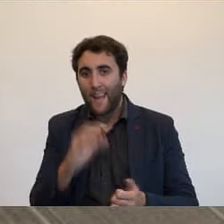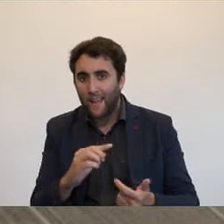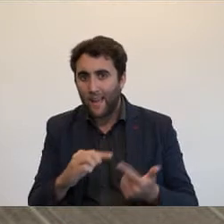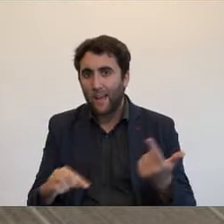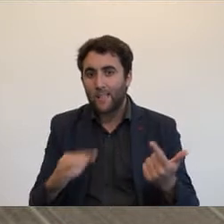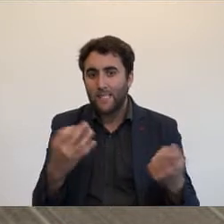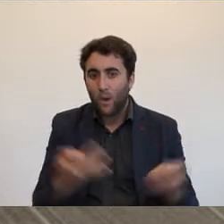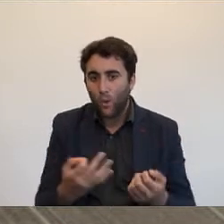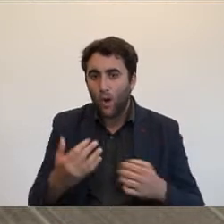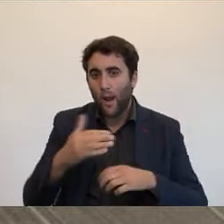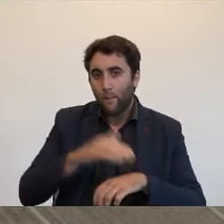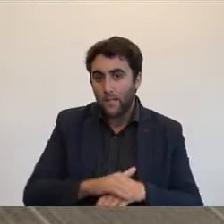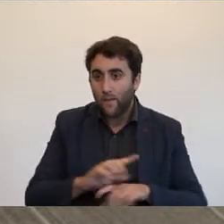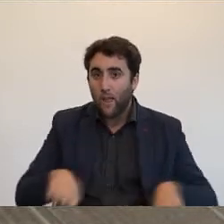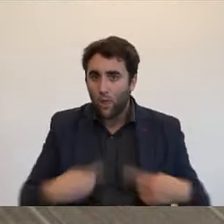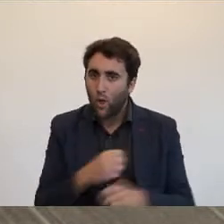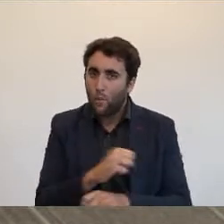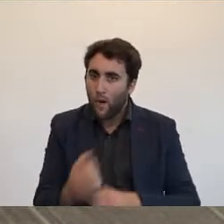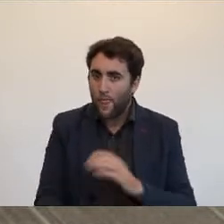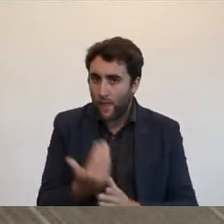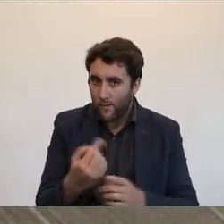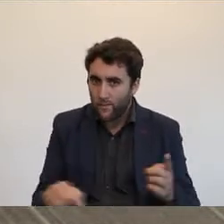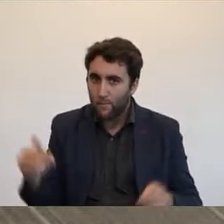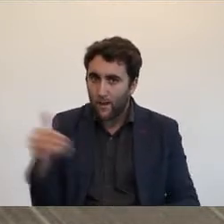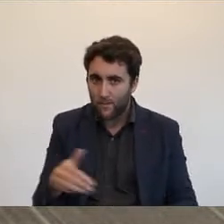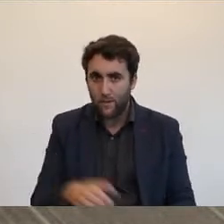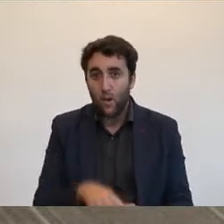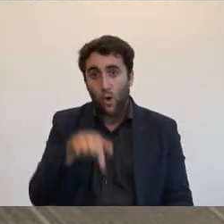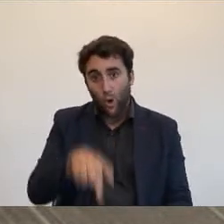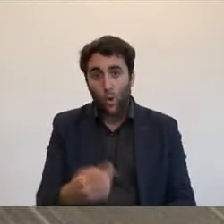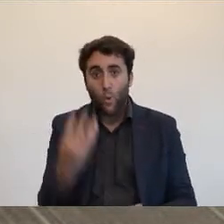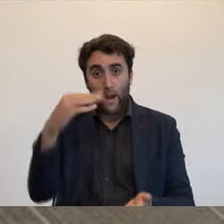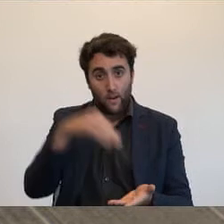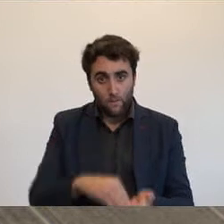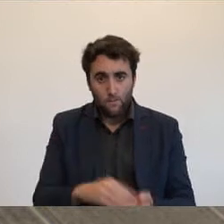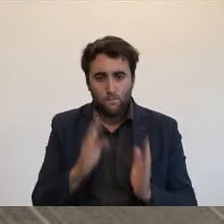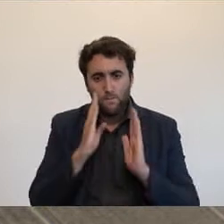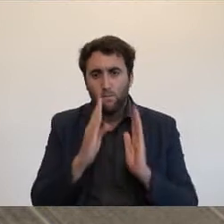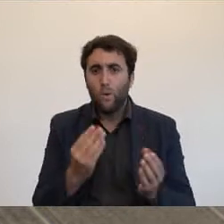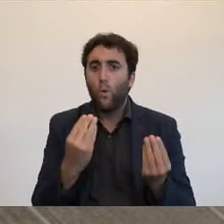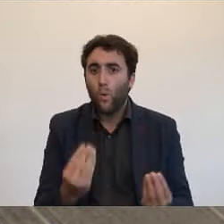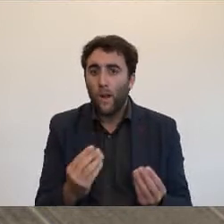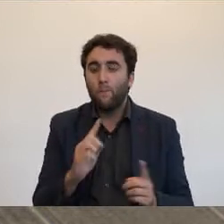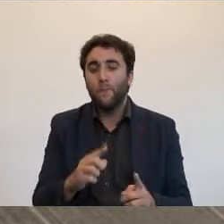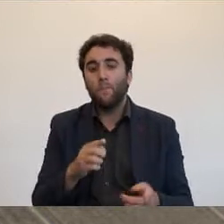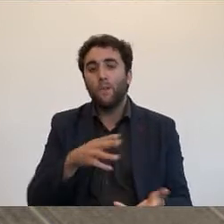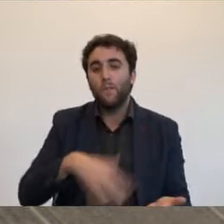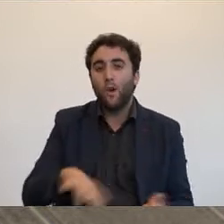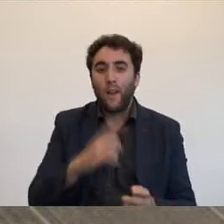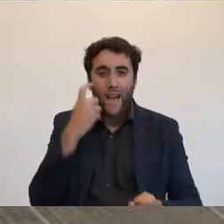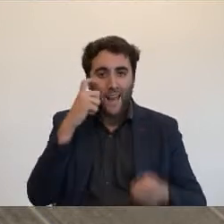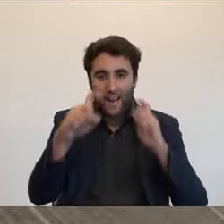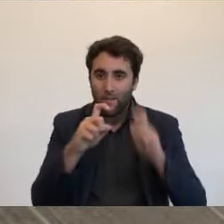responsable, creativo y participativo. En esta cuarta edición, el foco de abordaje está precisamente puesto en la dimensión